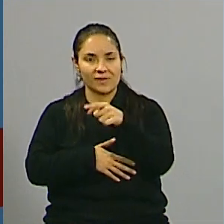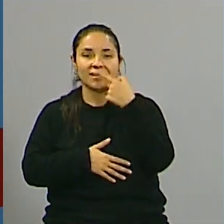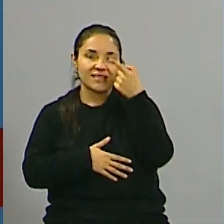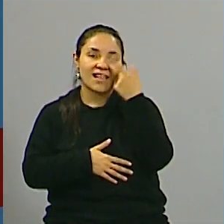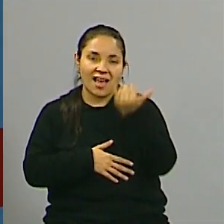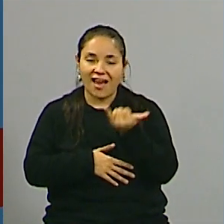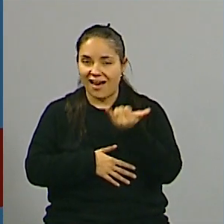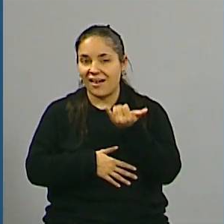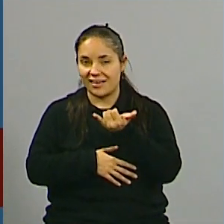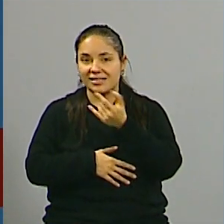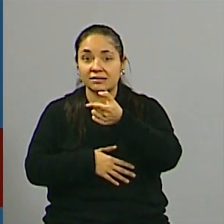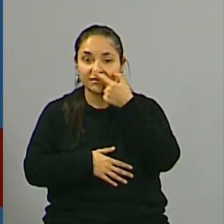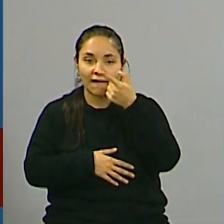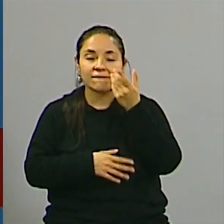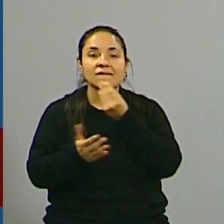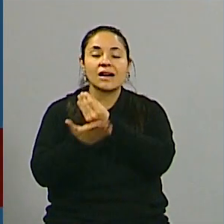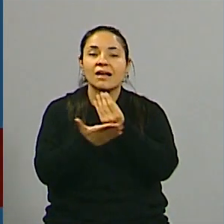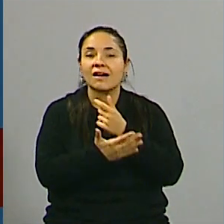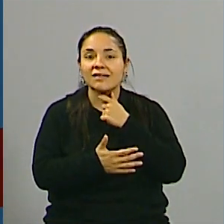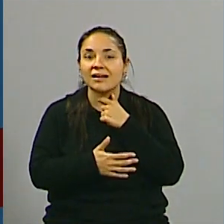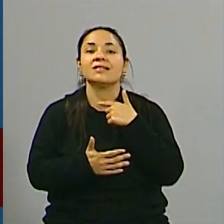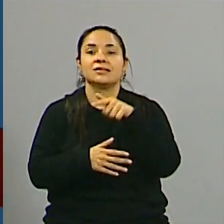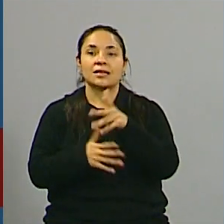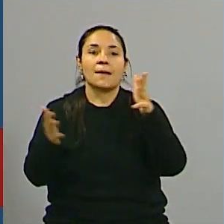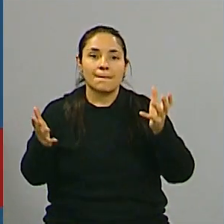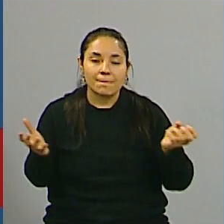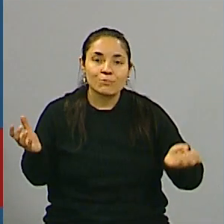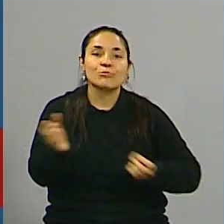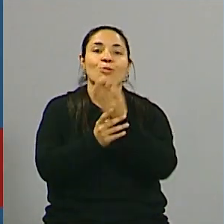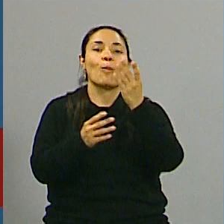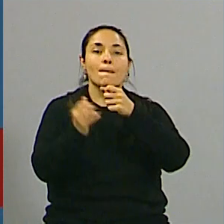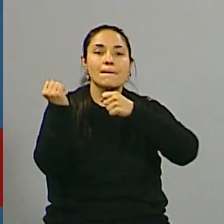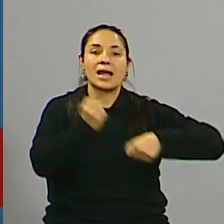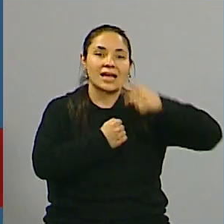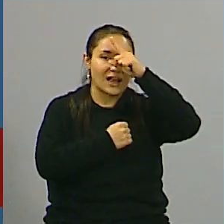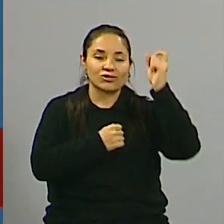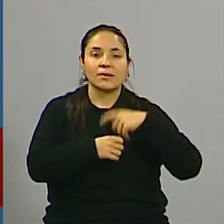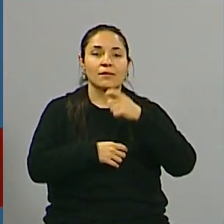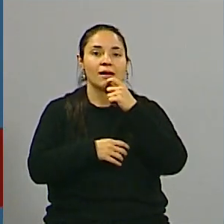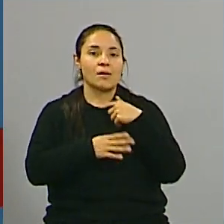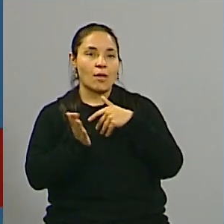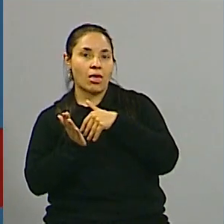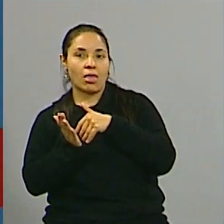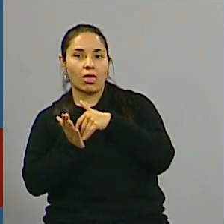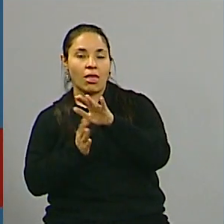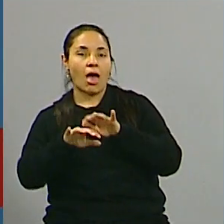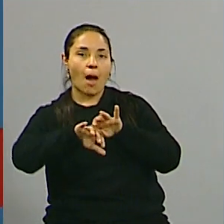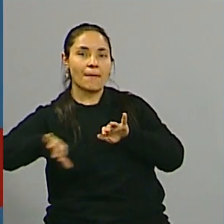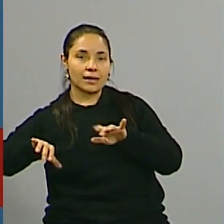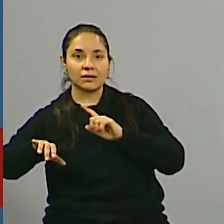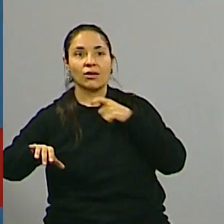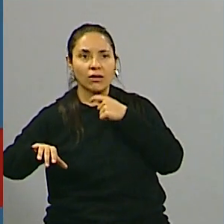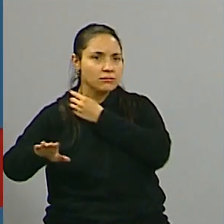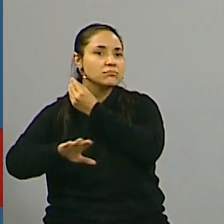mucho interés de participar en la construcción de este parque, ¿no es cierto? En no quedar afuera de este proceso, así